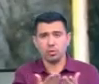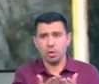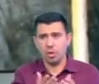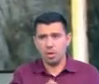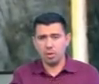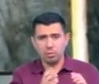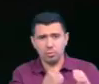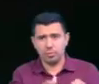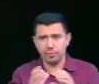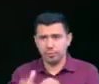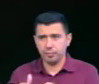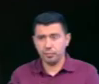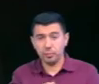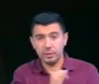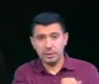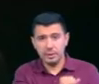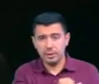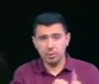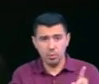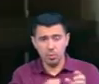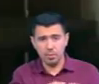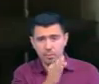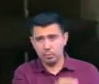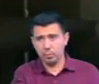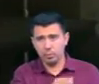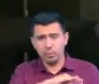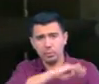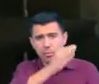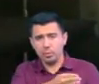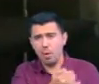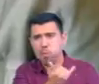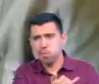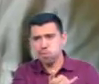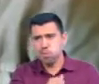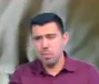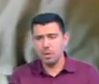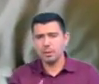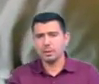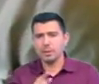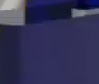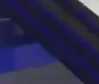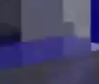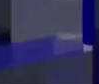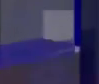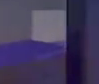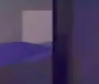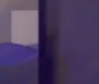realizará esta conexión una en el municipio de este rito y la otra en el municipio de concepción